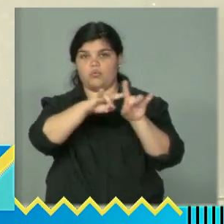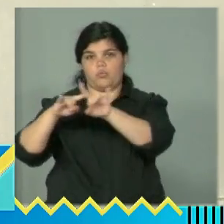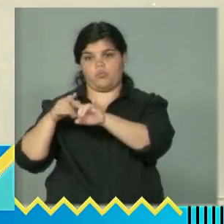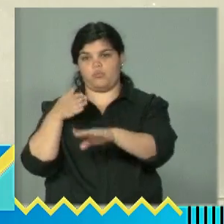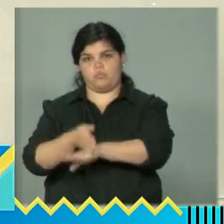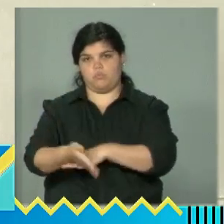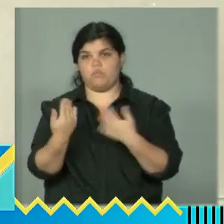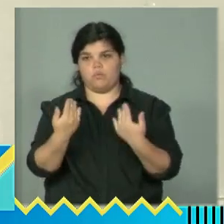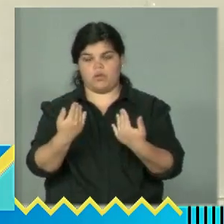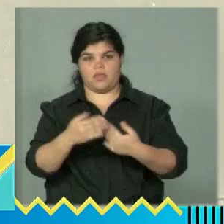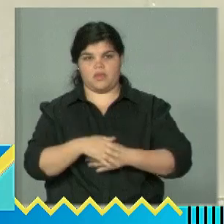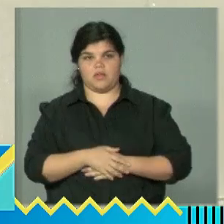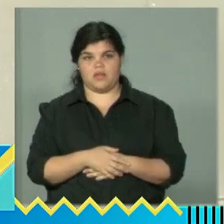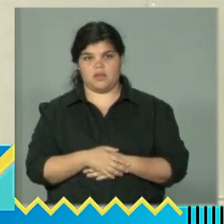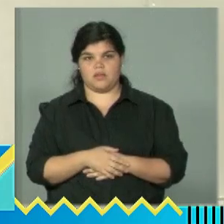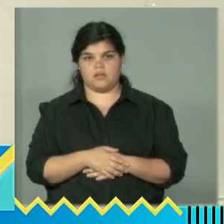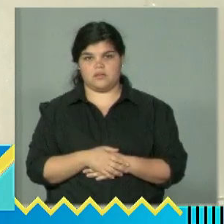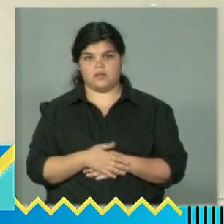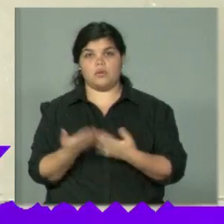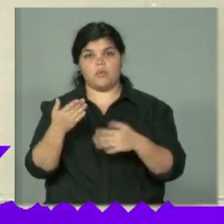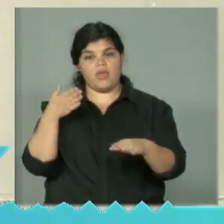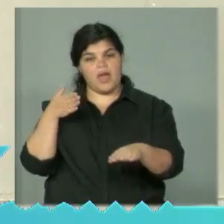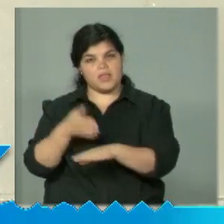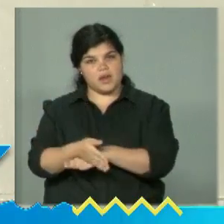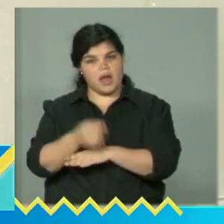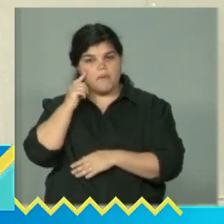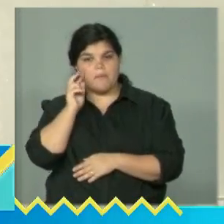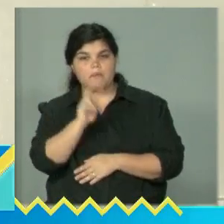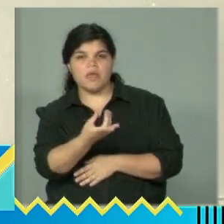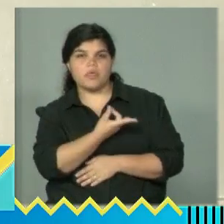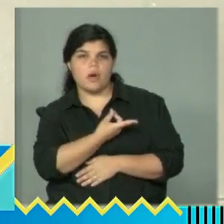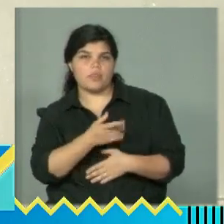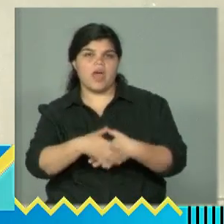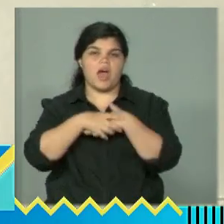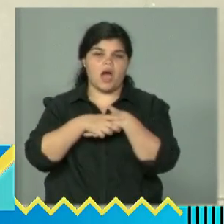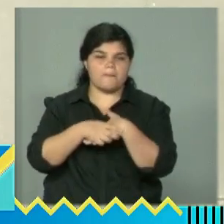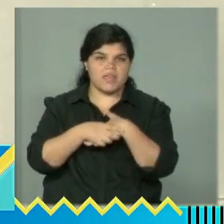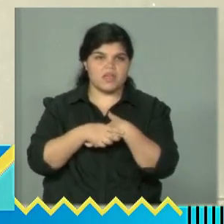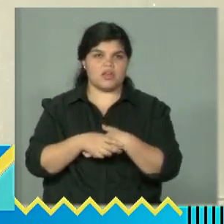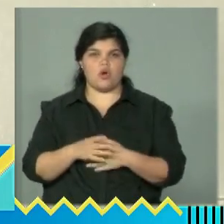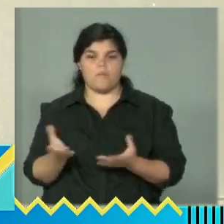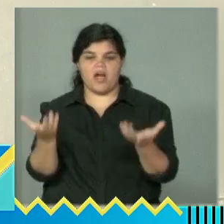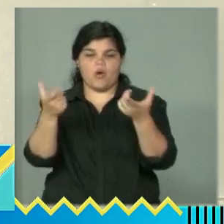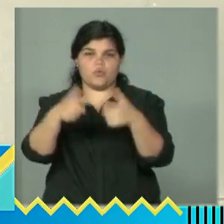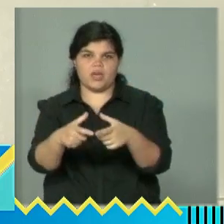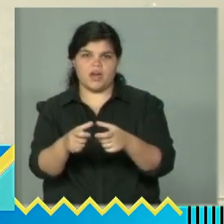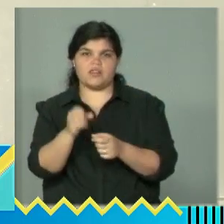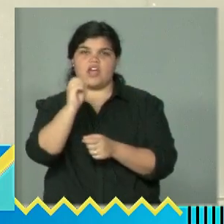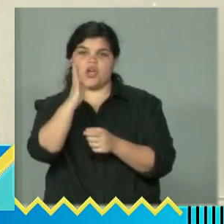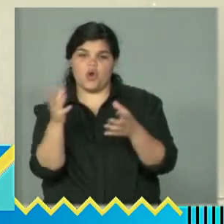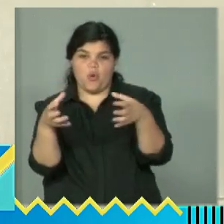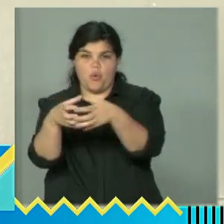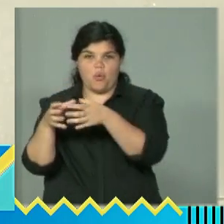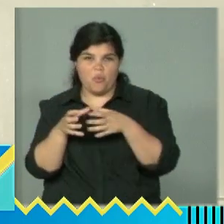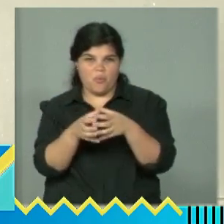Perfecto. Puede entrar y ver dónde están tus amigos para, o sea, juntarte, hacer club, o sea,